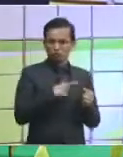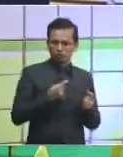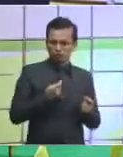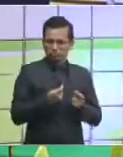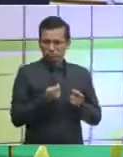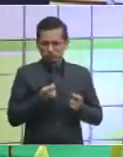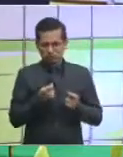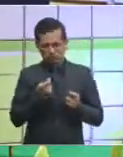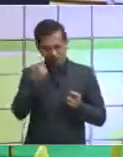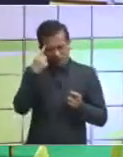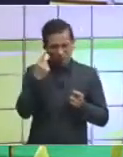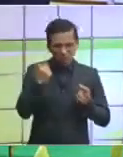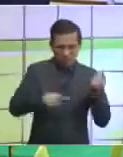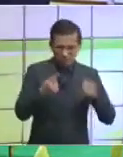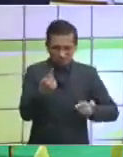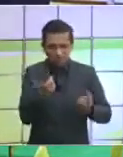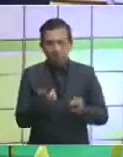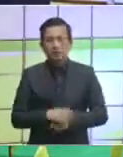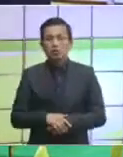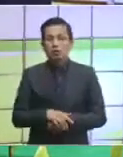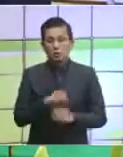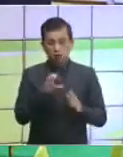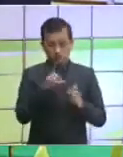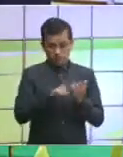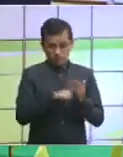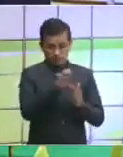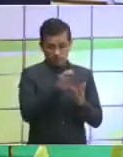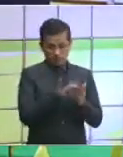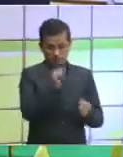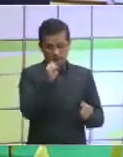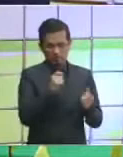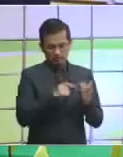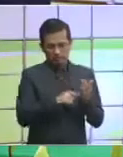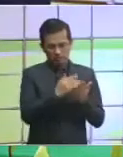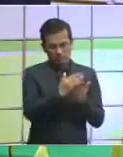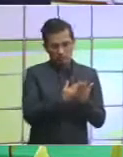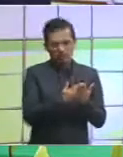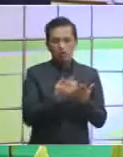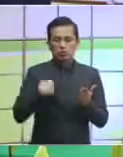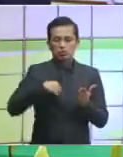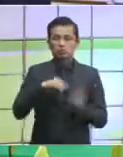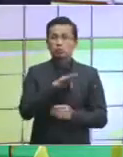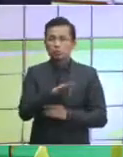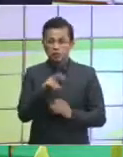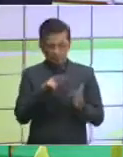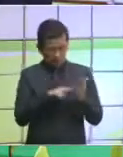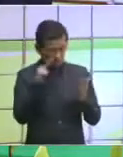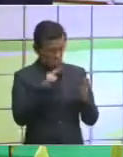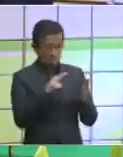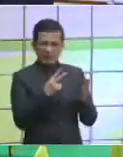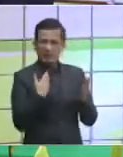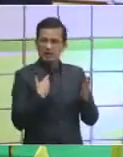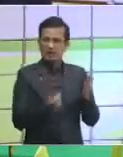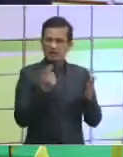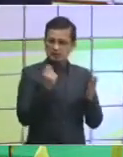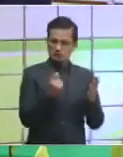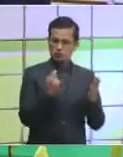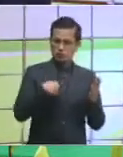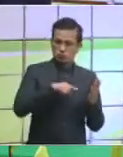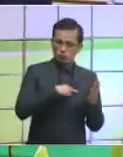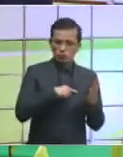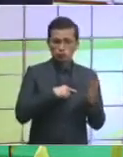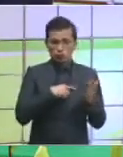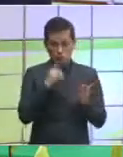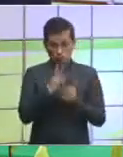cosas de la constitución podemos interpretar nosotros para que nosotros no